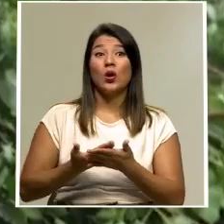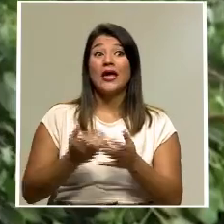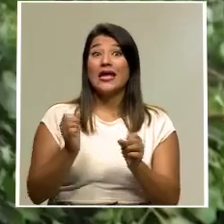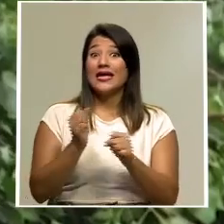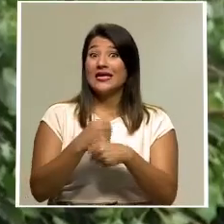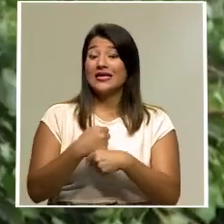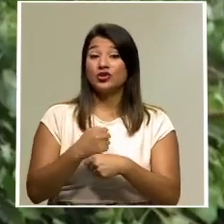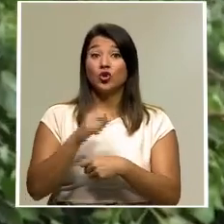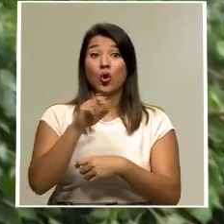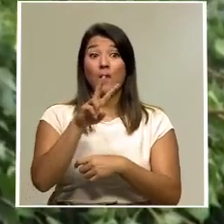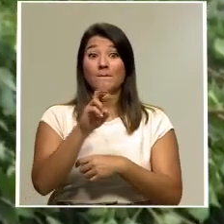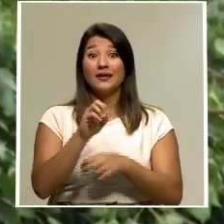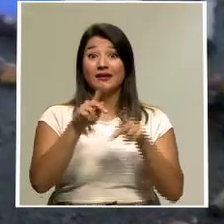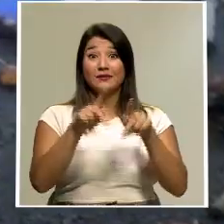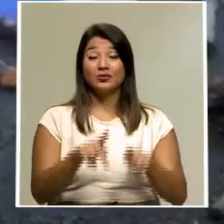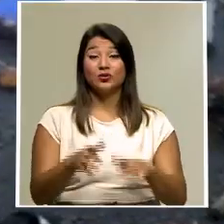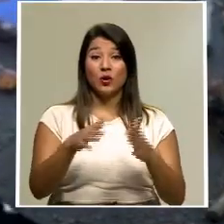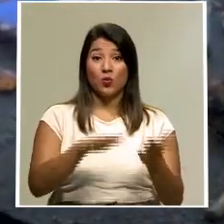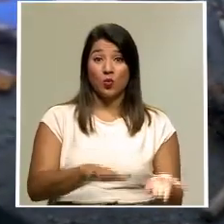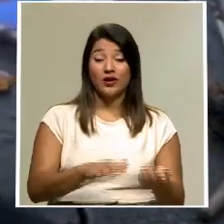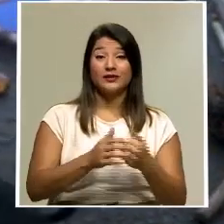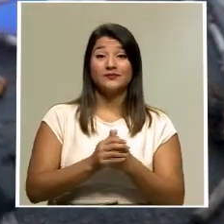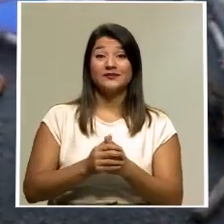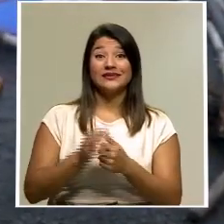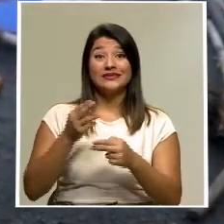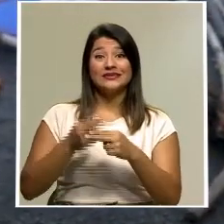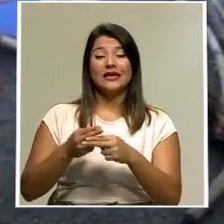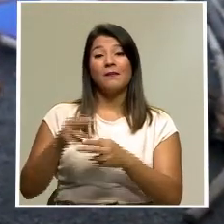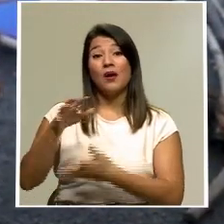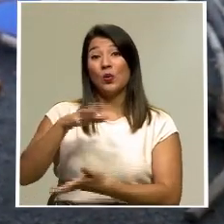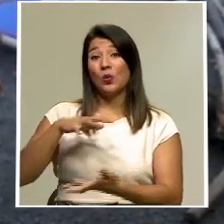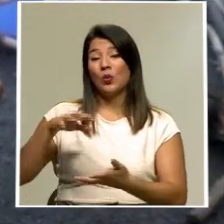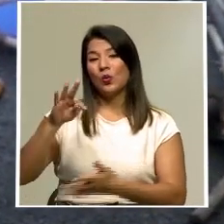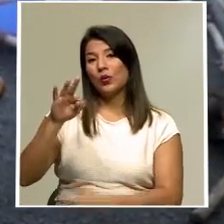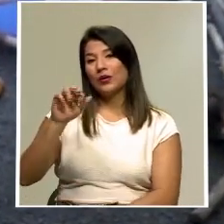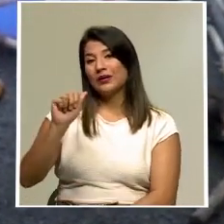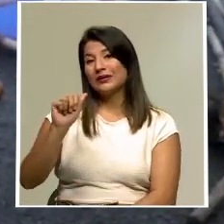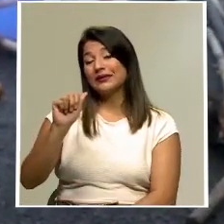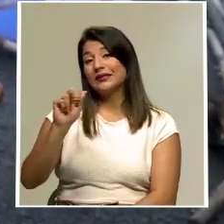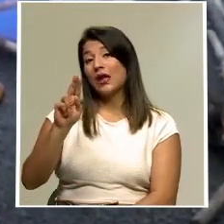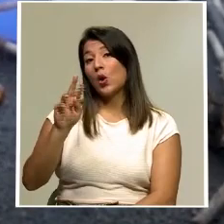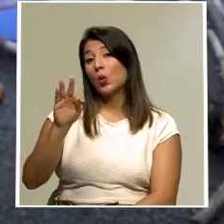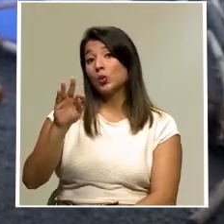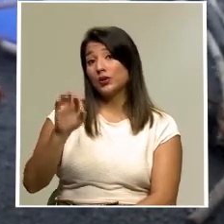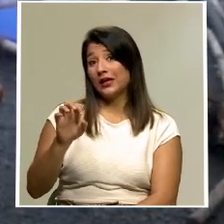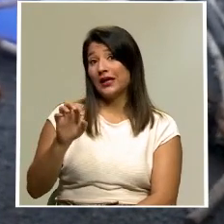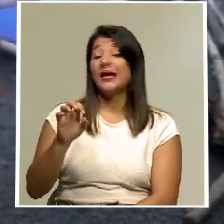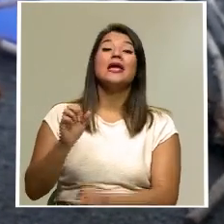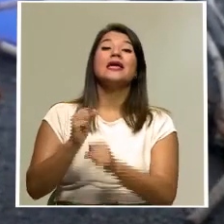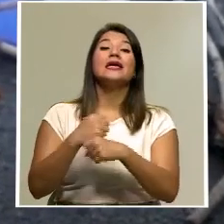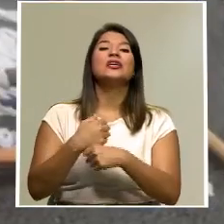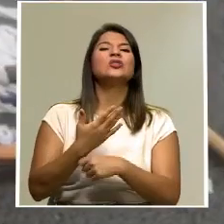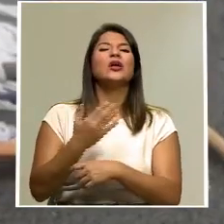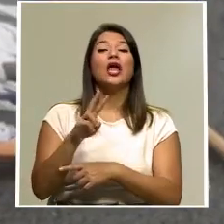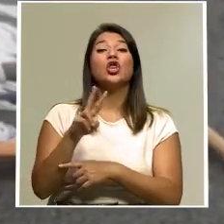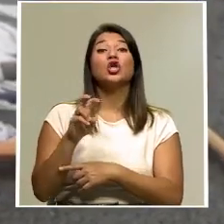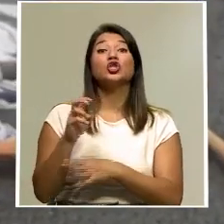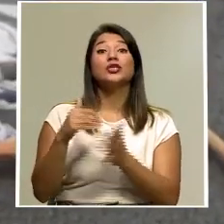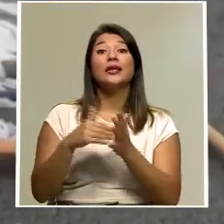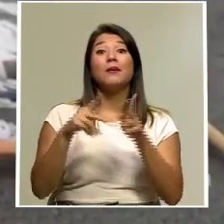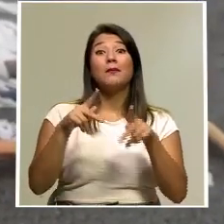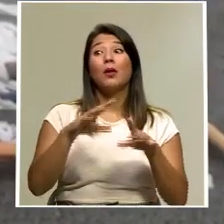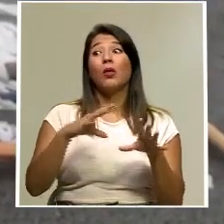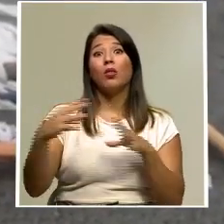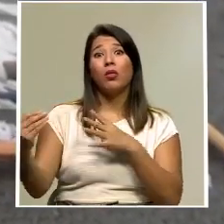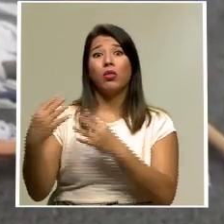una veintena de muertos. Taukte, que obligó a la evacuación de más de 200.000 personas, tocó tierra el lunes como tormenta